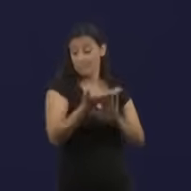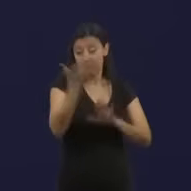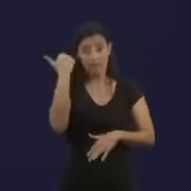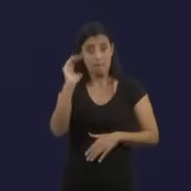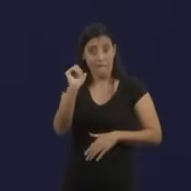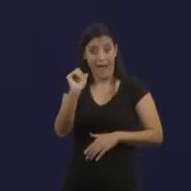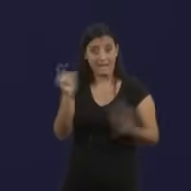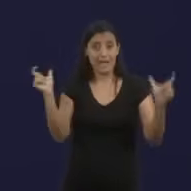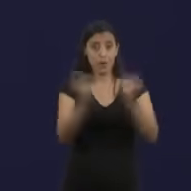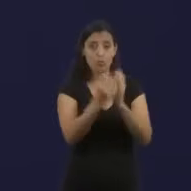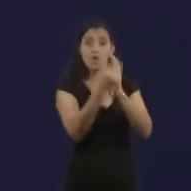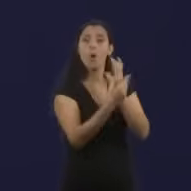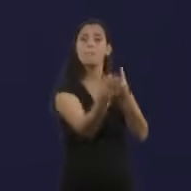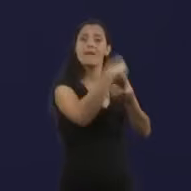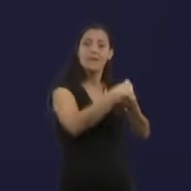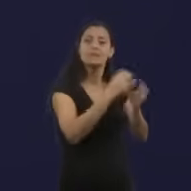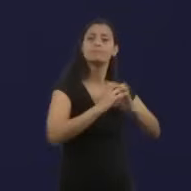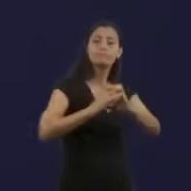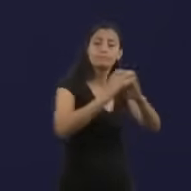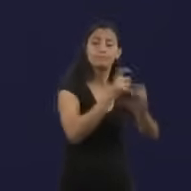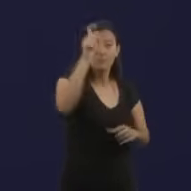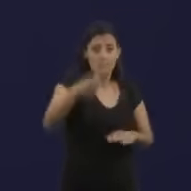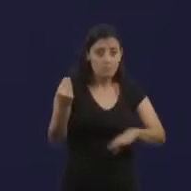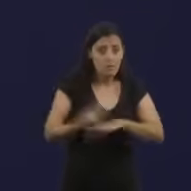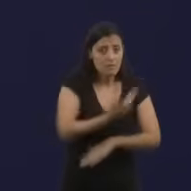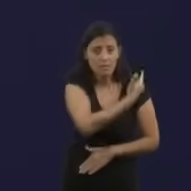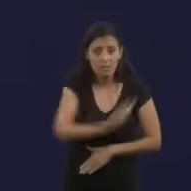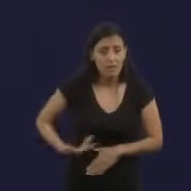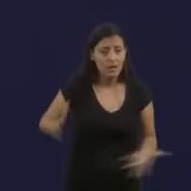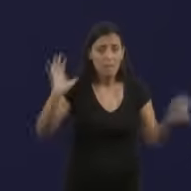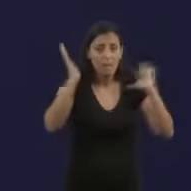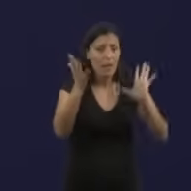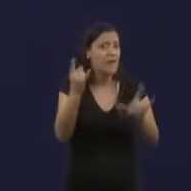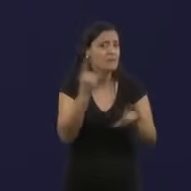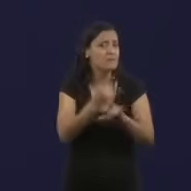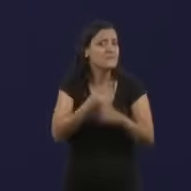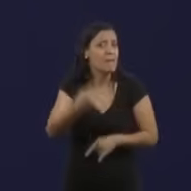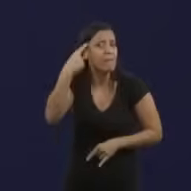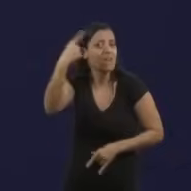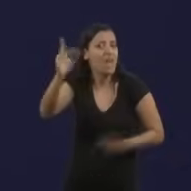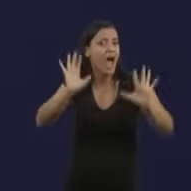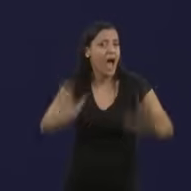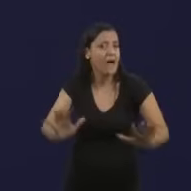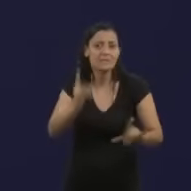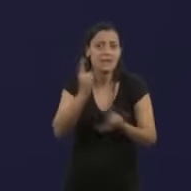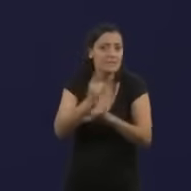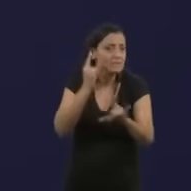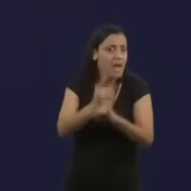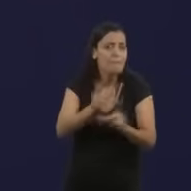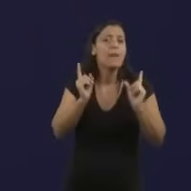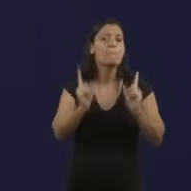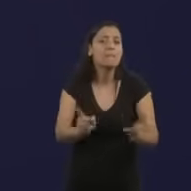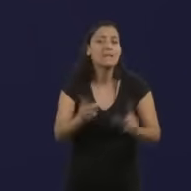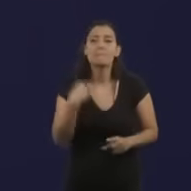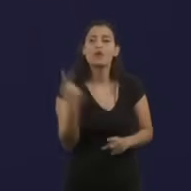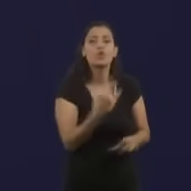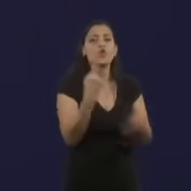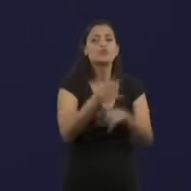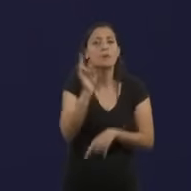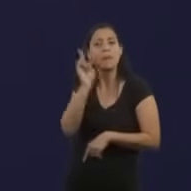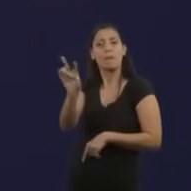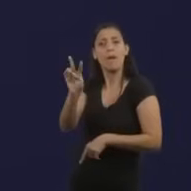gabinete y la posición del presidente siempre fue la misma y opinó y siempre opinamos que maduro